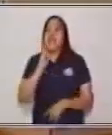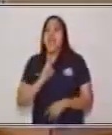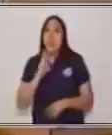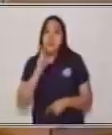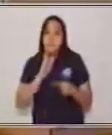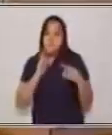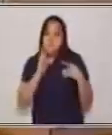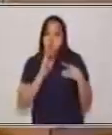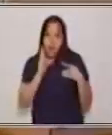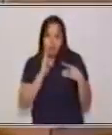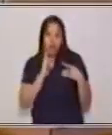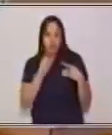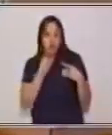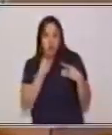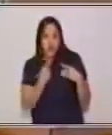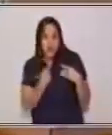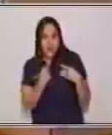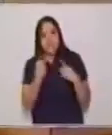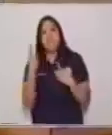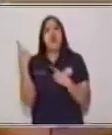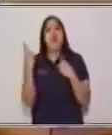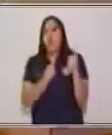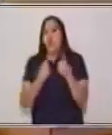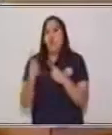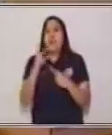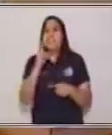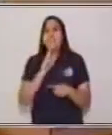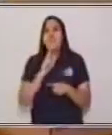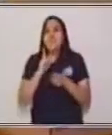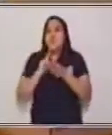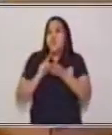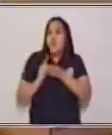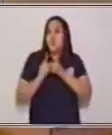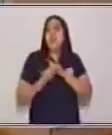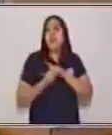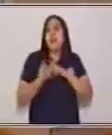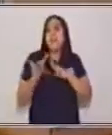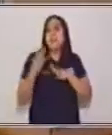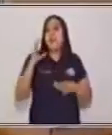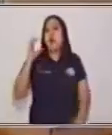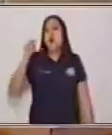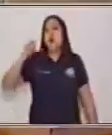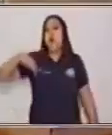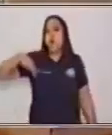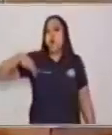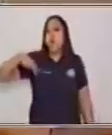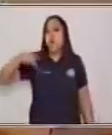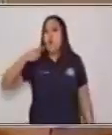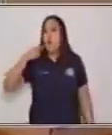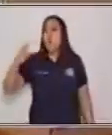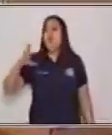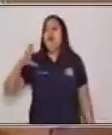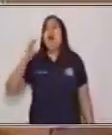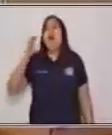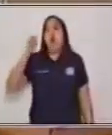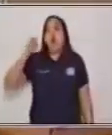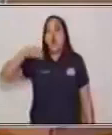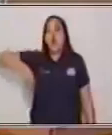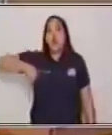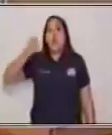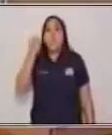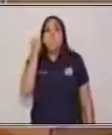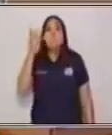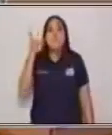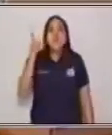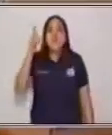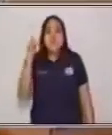que ustedes me indiquen cuál es el participio que podría aplicar a come. Exacto, comido, ¿verdad? Porque está haciendo lo